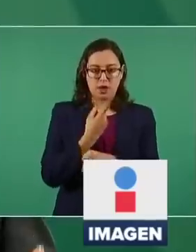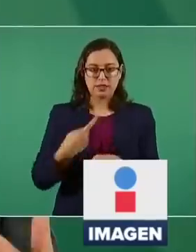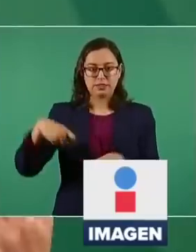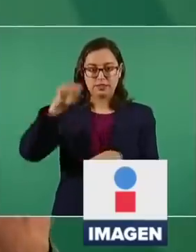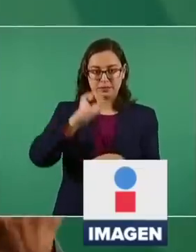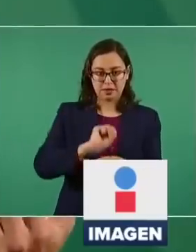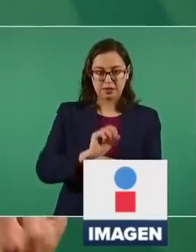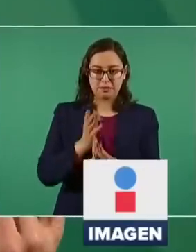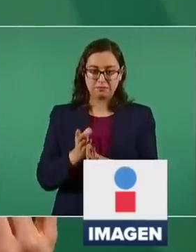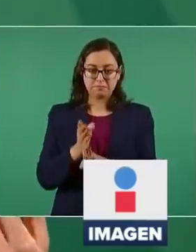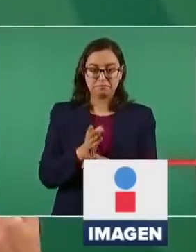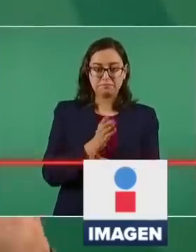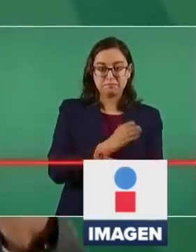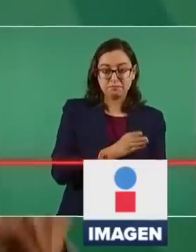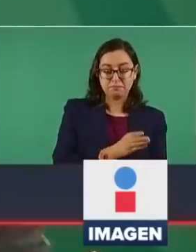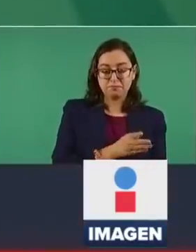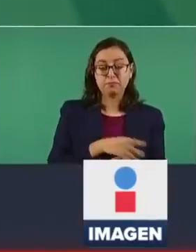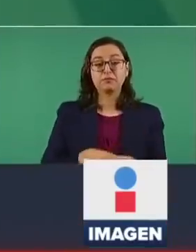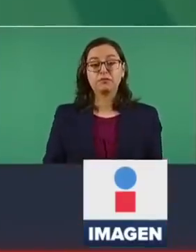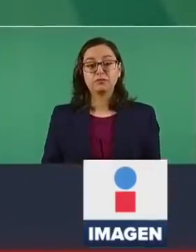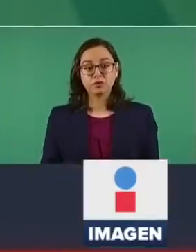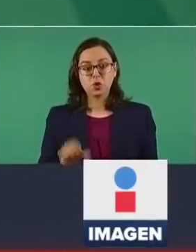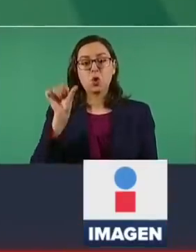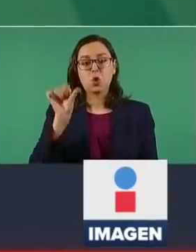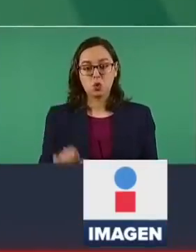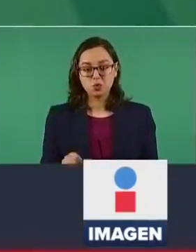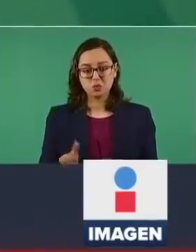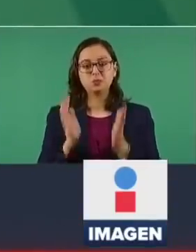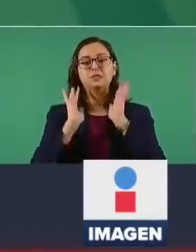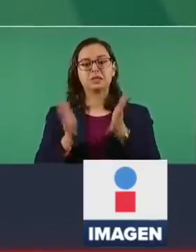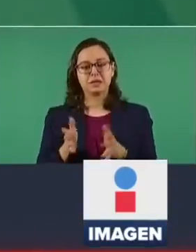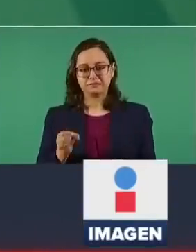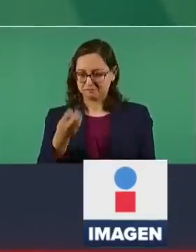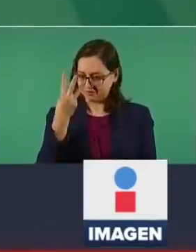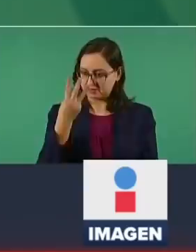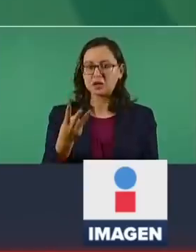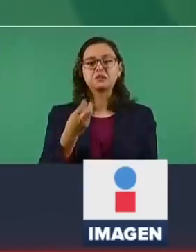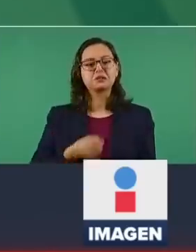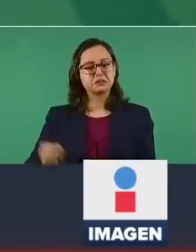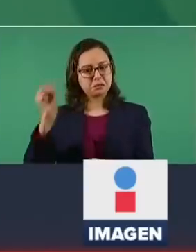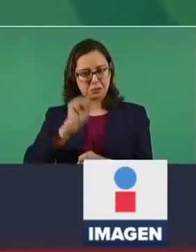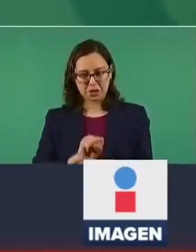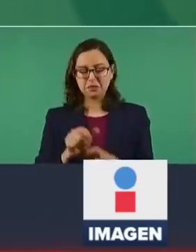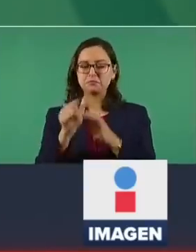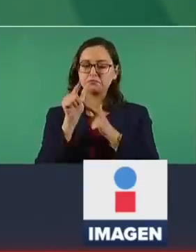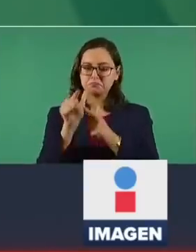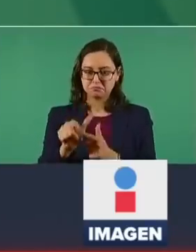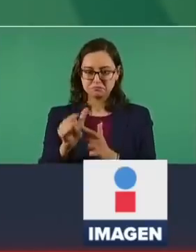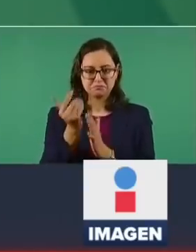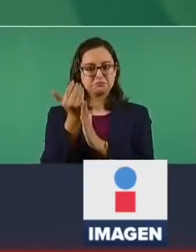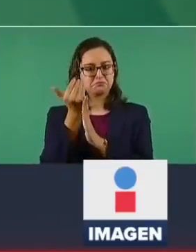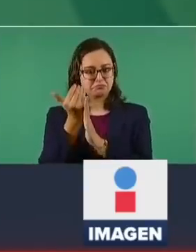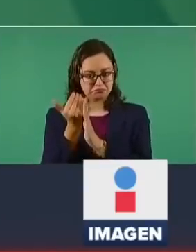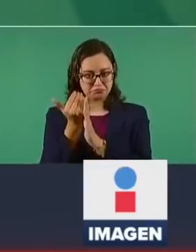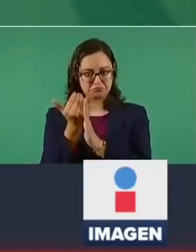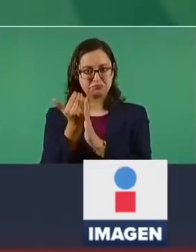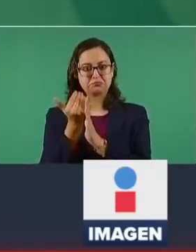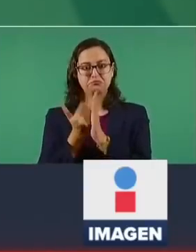hoy comentó que tenemos tres semanas consecutivas y que la reducción de casos